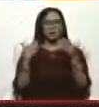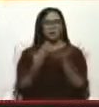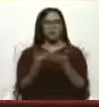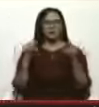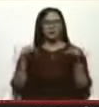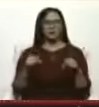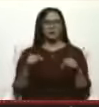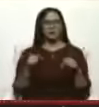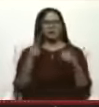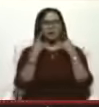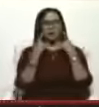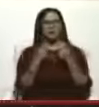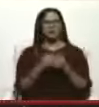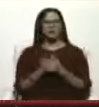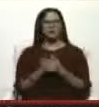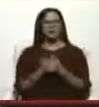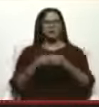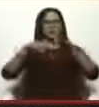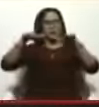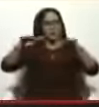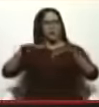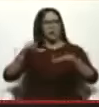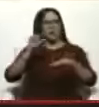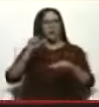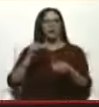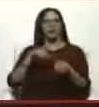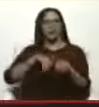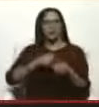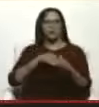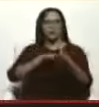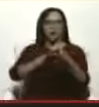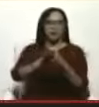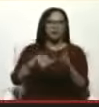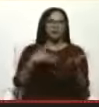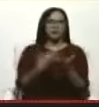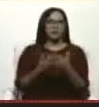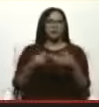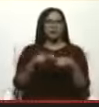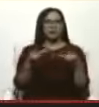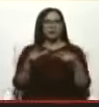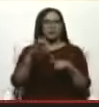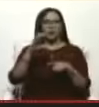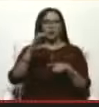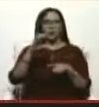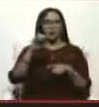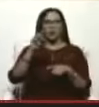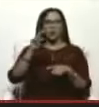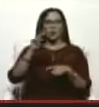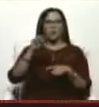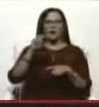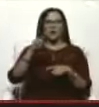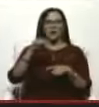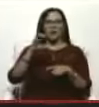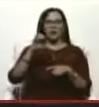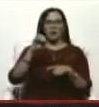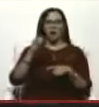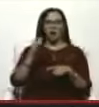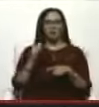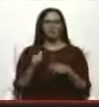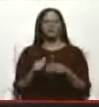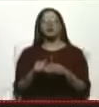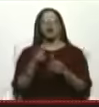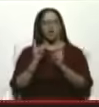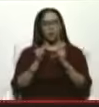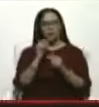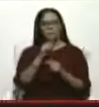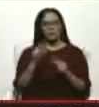a ver si baja un poco el agua y podemos avanzar hasta la localidad de Cumanacoa. Más temprano también pudimos conversar con algunas